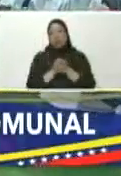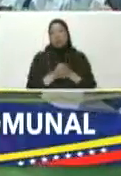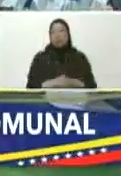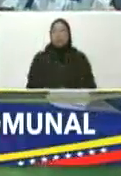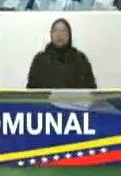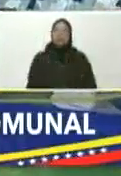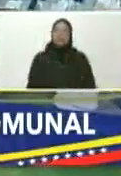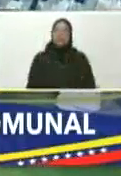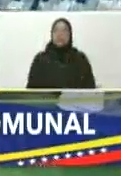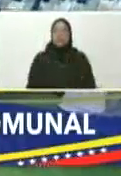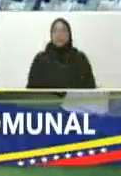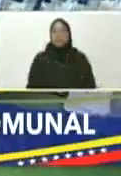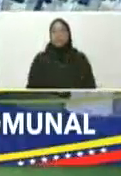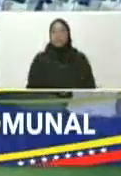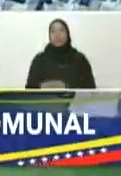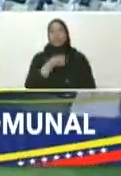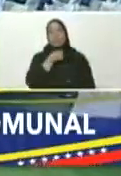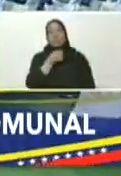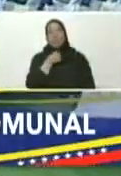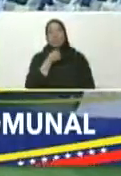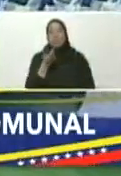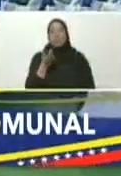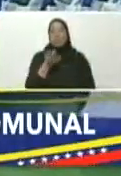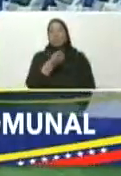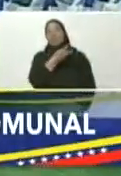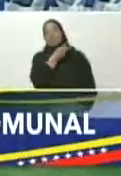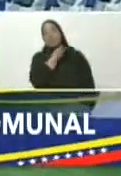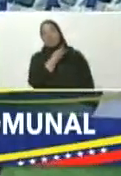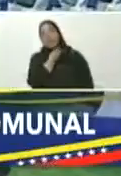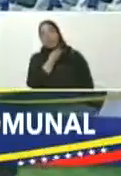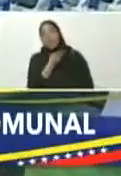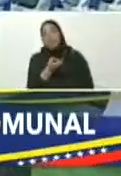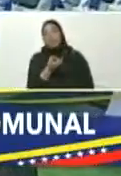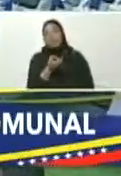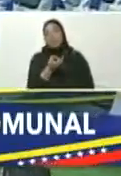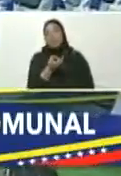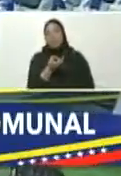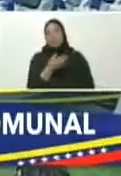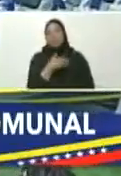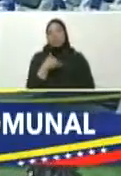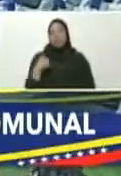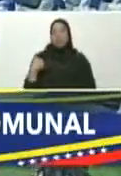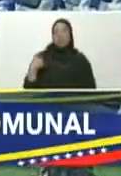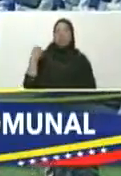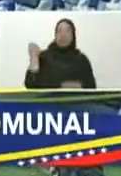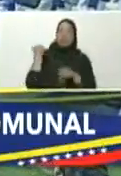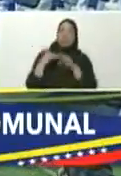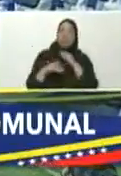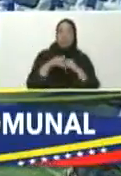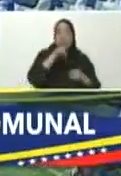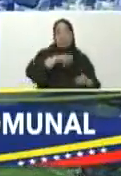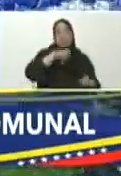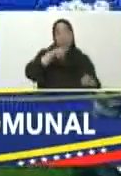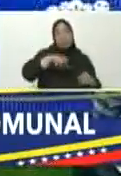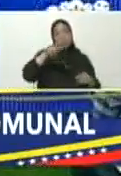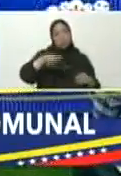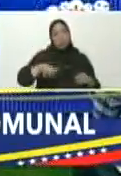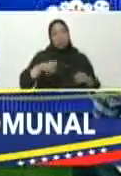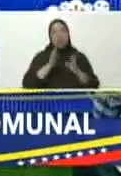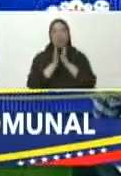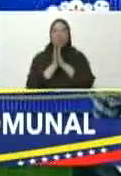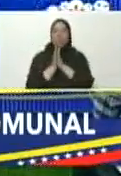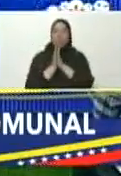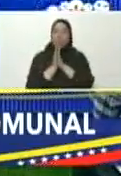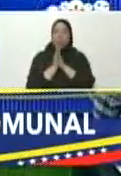hemos disfrutado la cava. Yo quisiera que le dieras un mensaje a la gente porque de